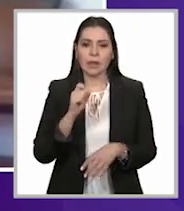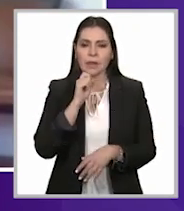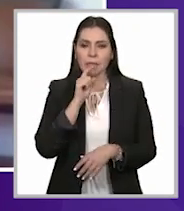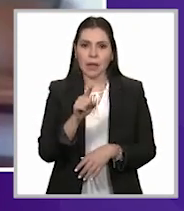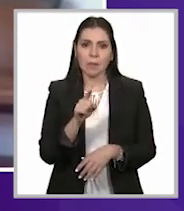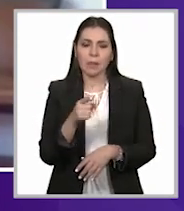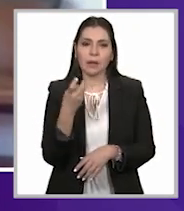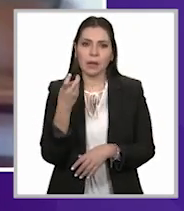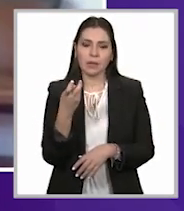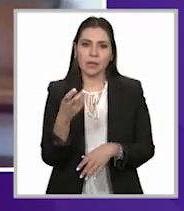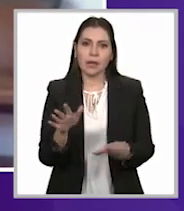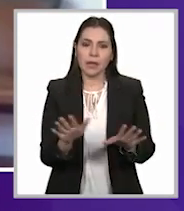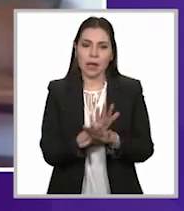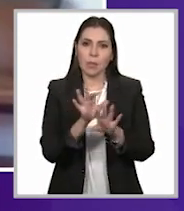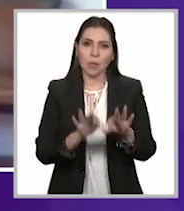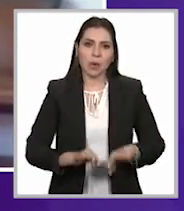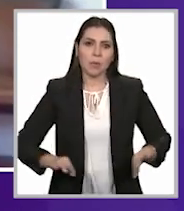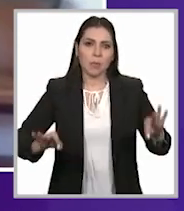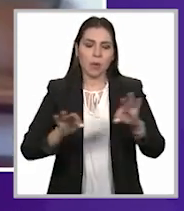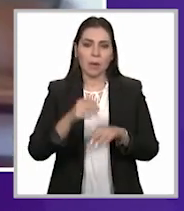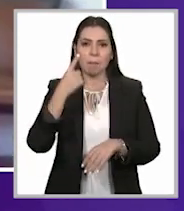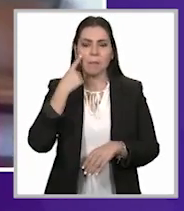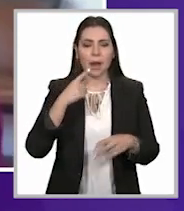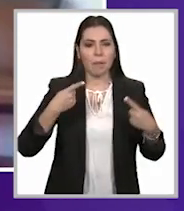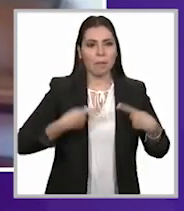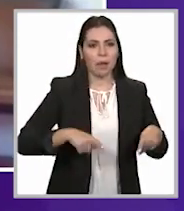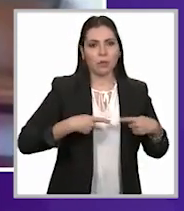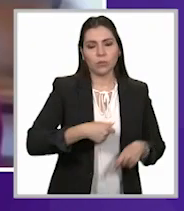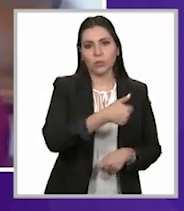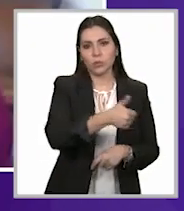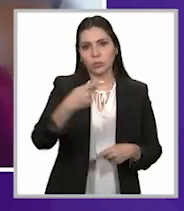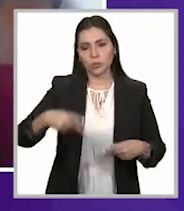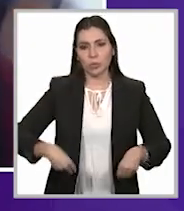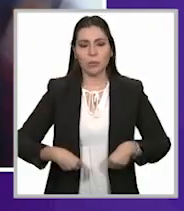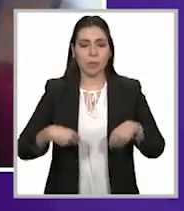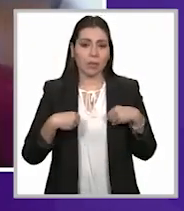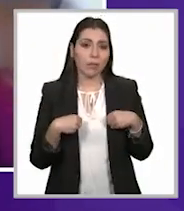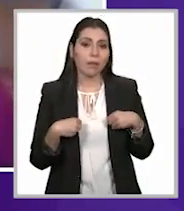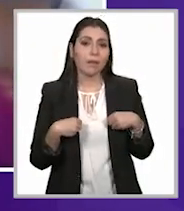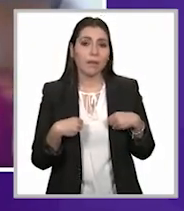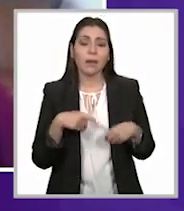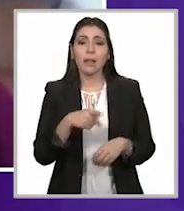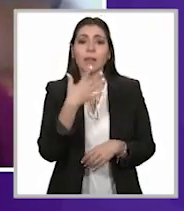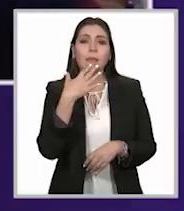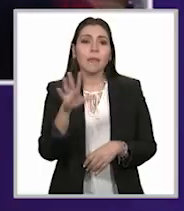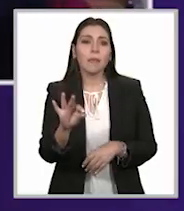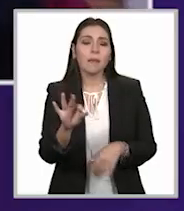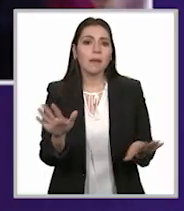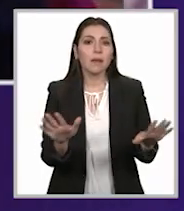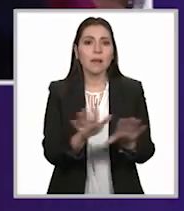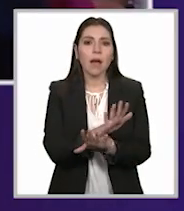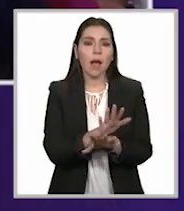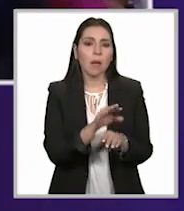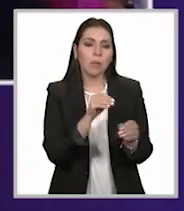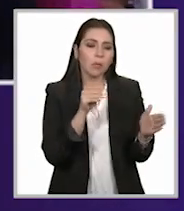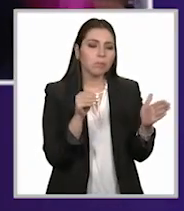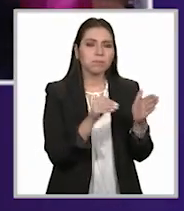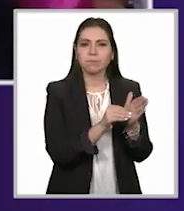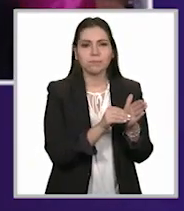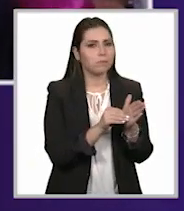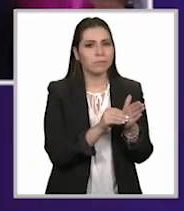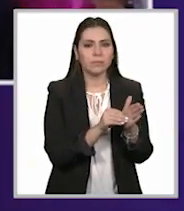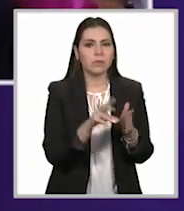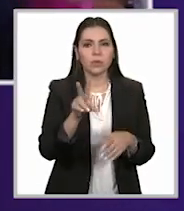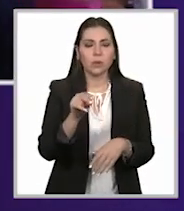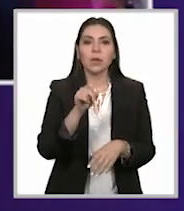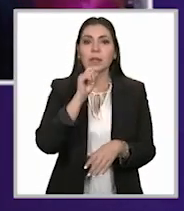impacto importante en la vida de la gente, no es solamente un cambio técnico ahí, ¿no?